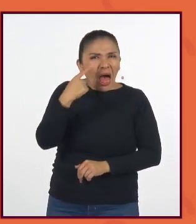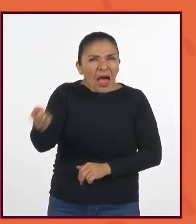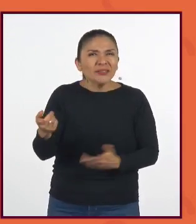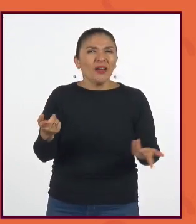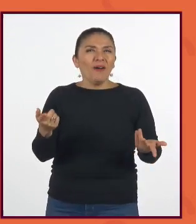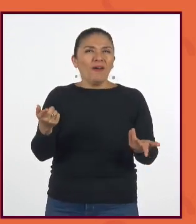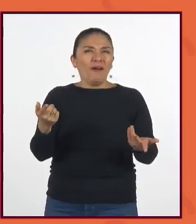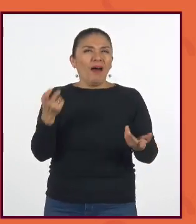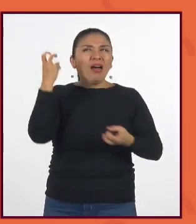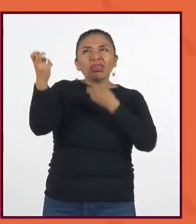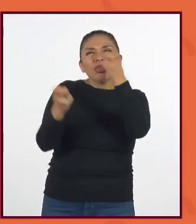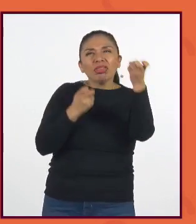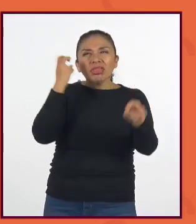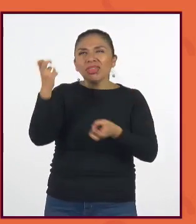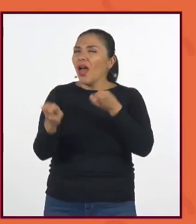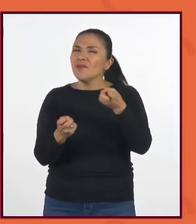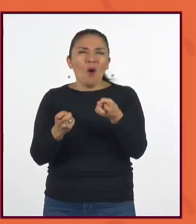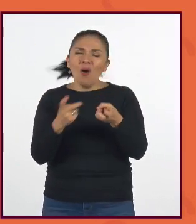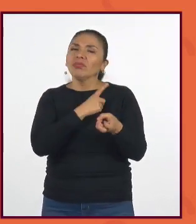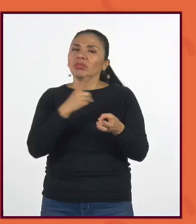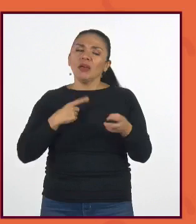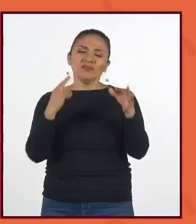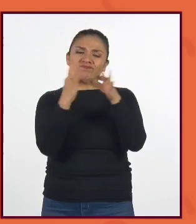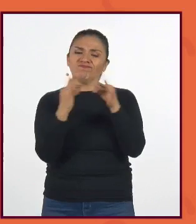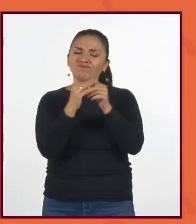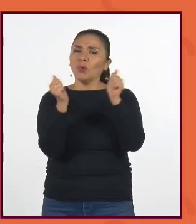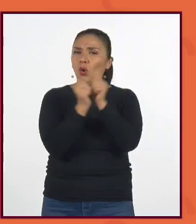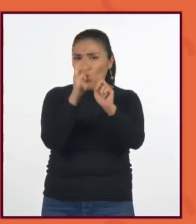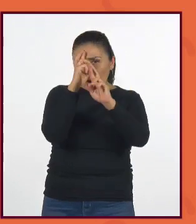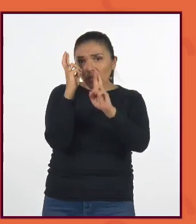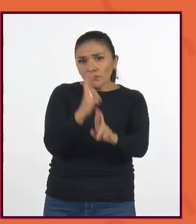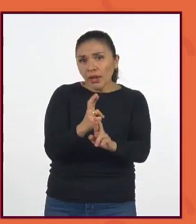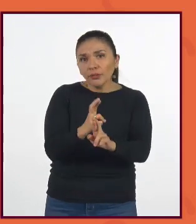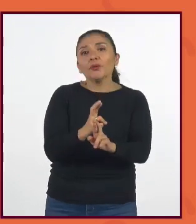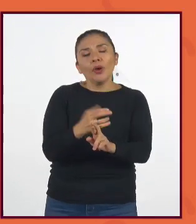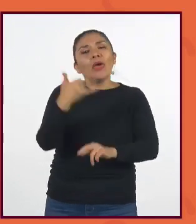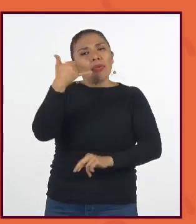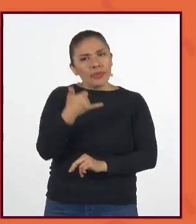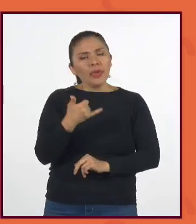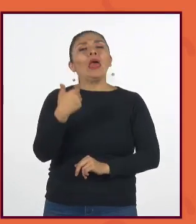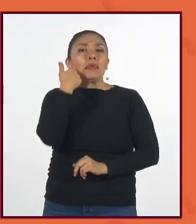que justamente hablar con respeto y dar opiniones.